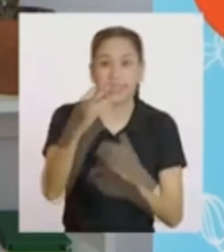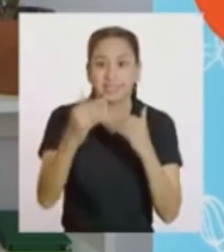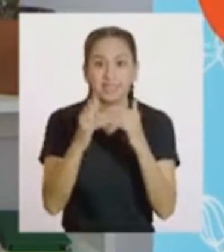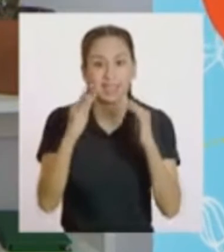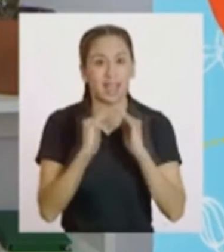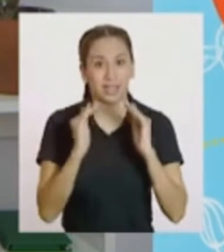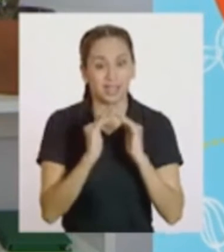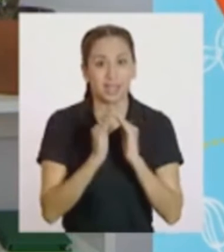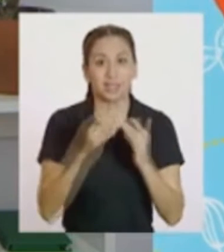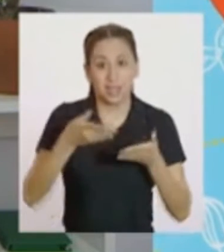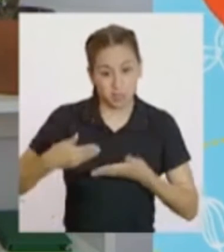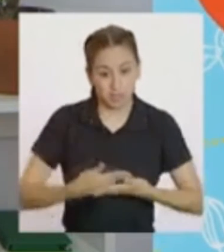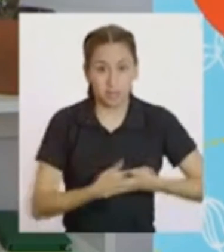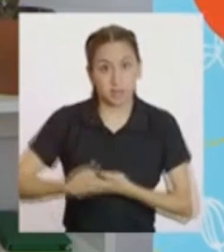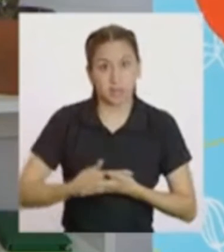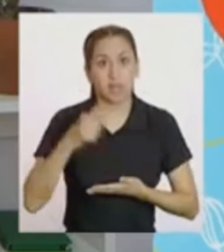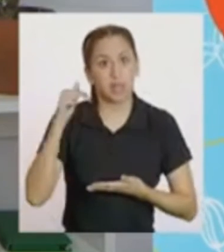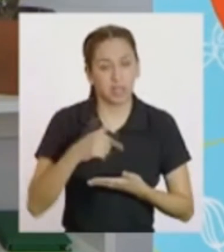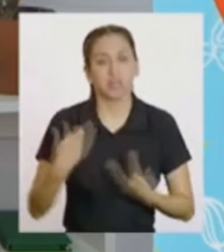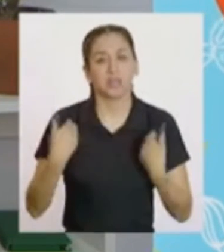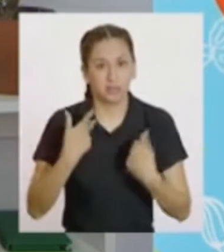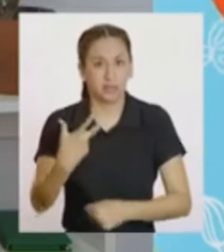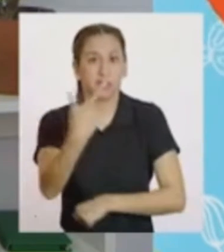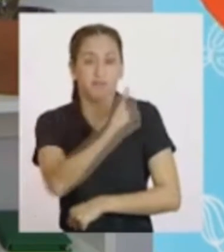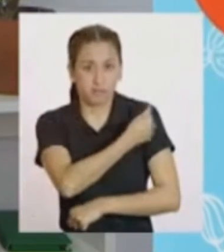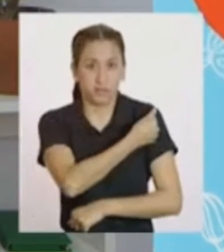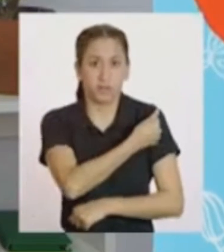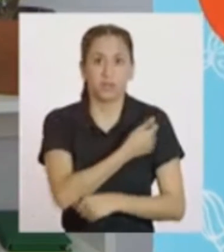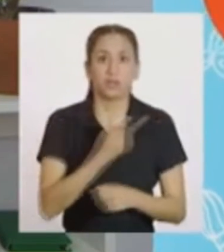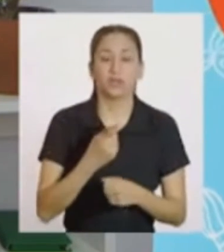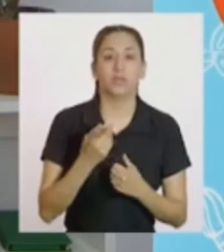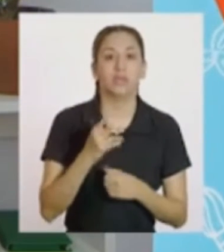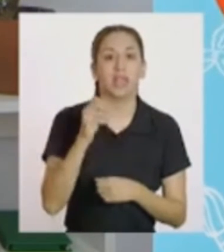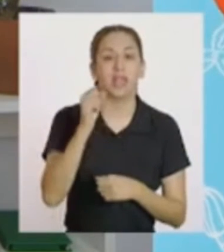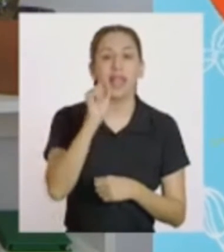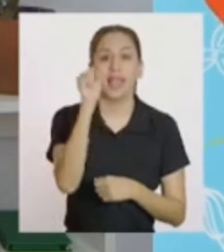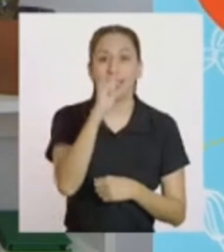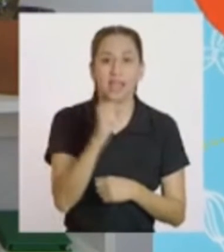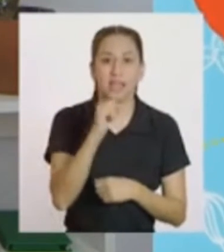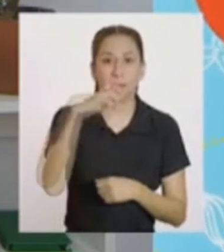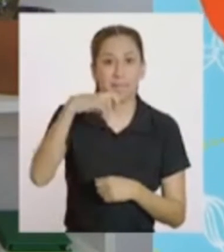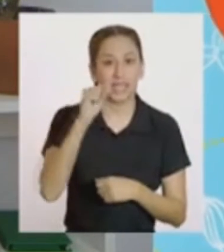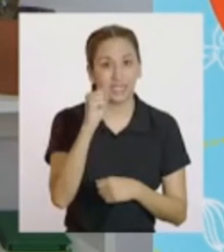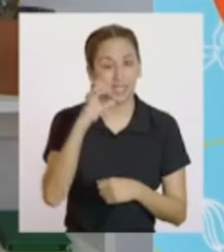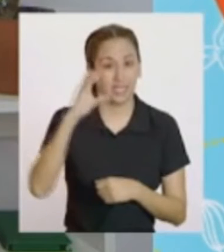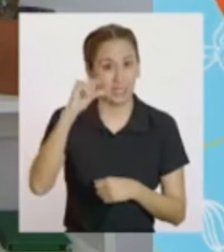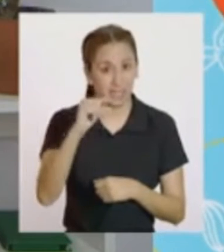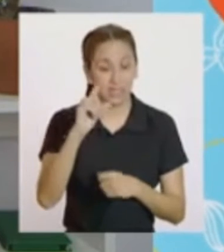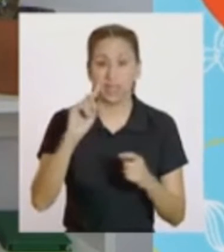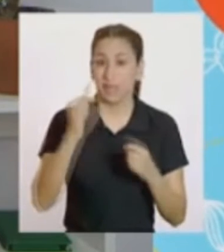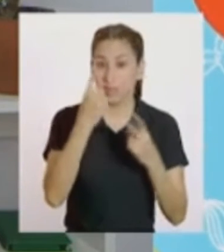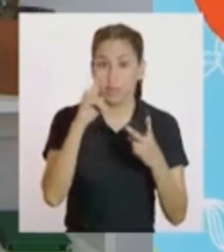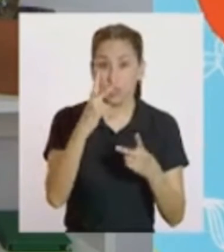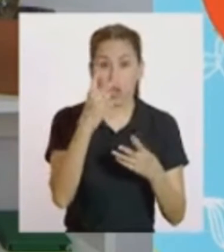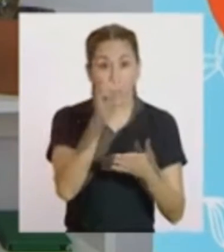a tu domicilio. La o el recién nacido le corresponden la vacuna BCG y de hepatitis B. A los dos